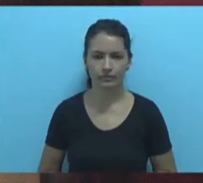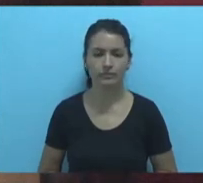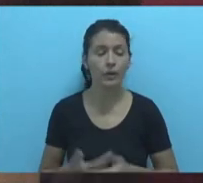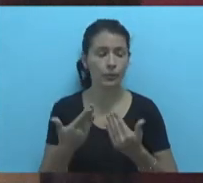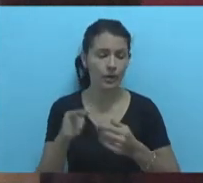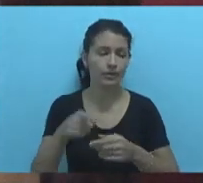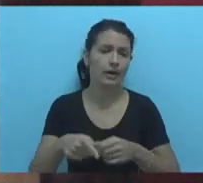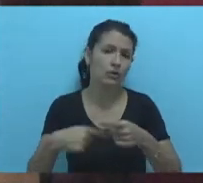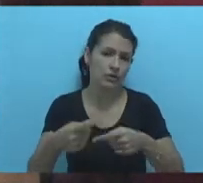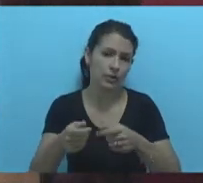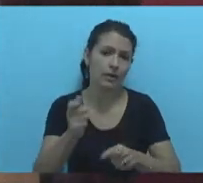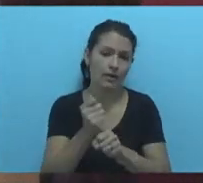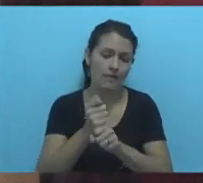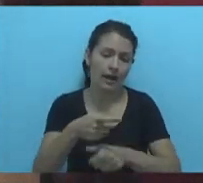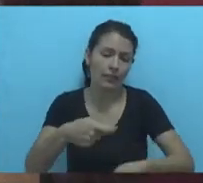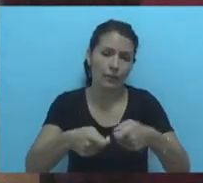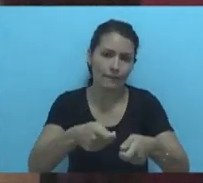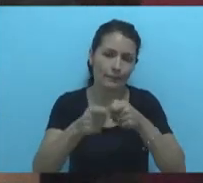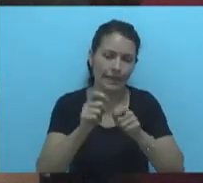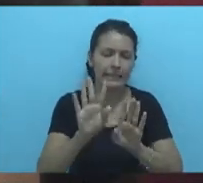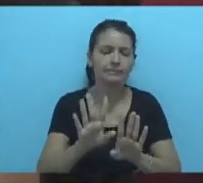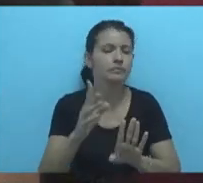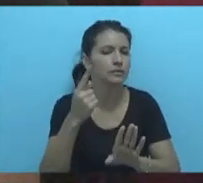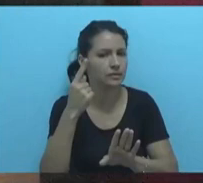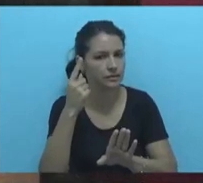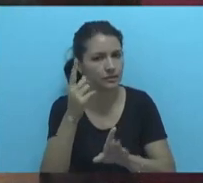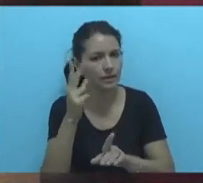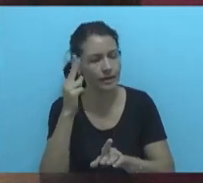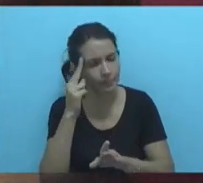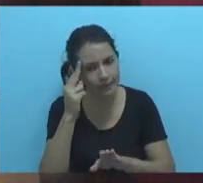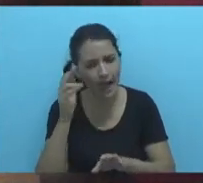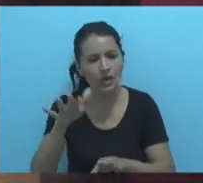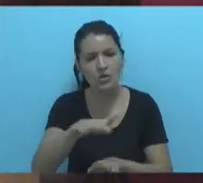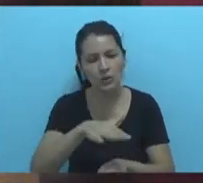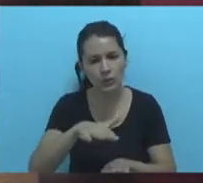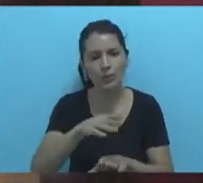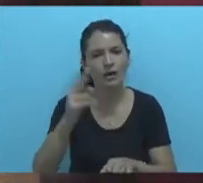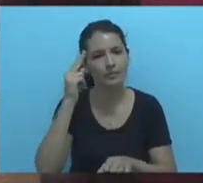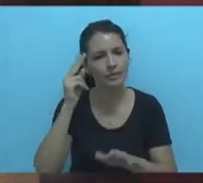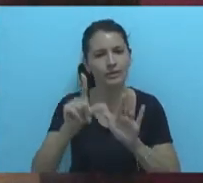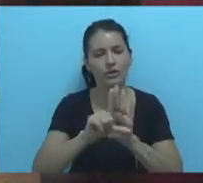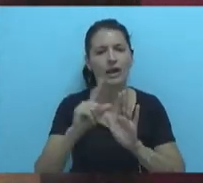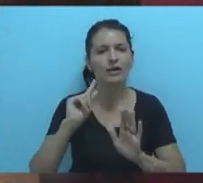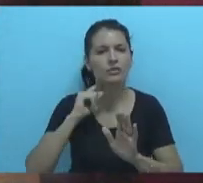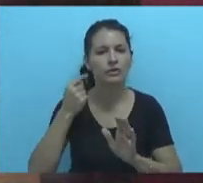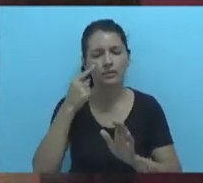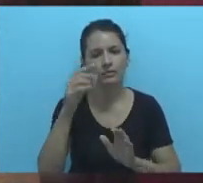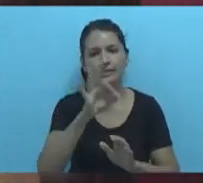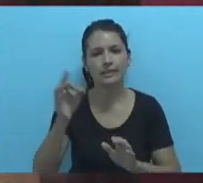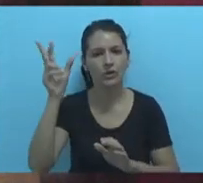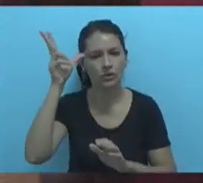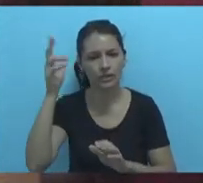productivas con ciertos límites y con el respeto absoluto de la ley 12.086